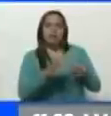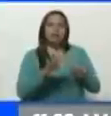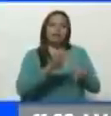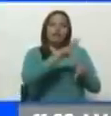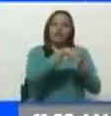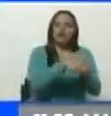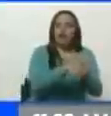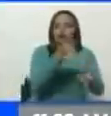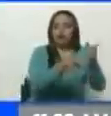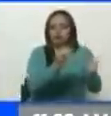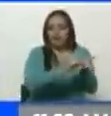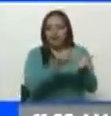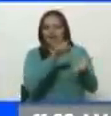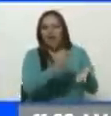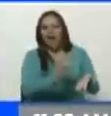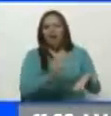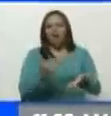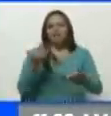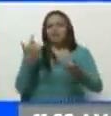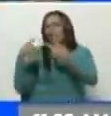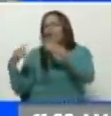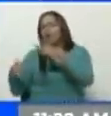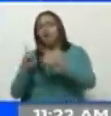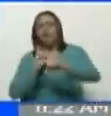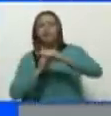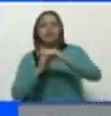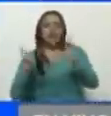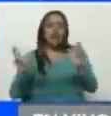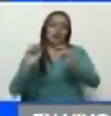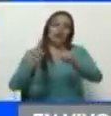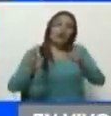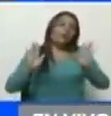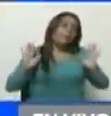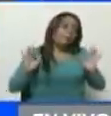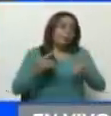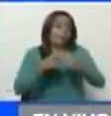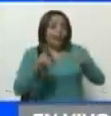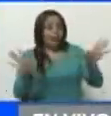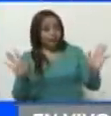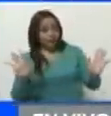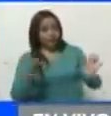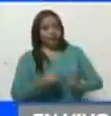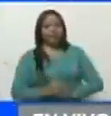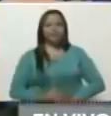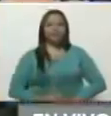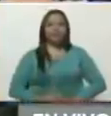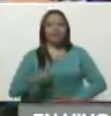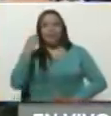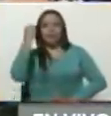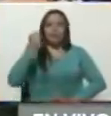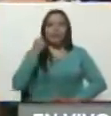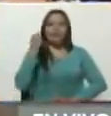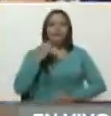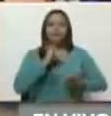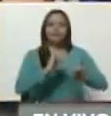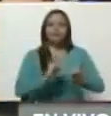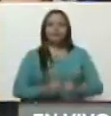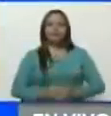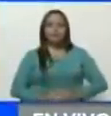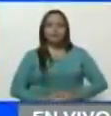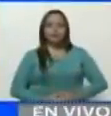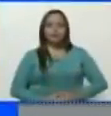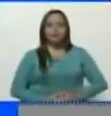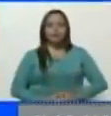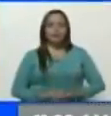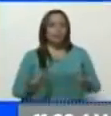bonito. Uno ve esos camionetongos y esas cosas que pasan por allí, pero pensemos en eso, en el costo